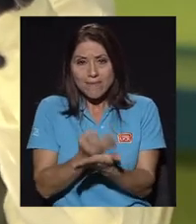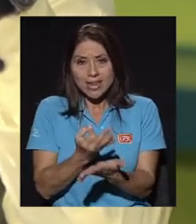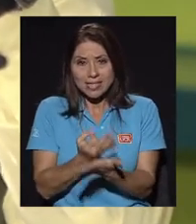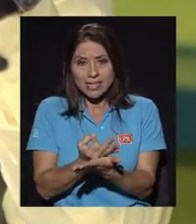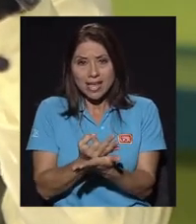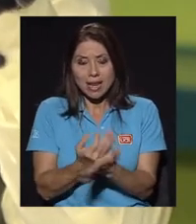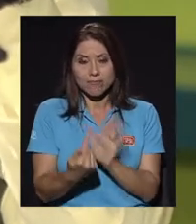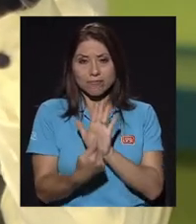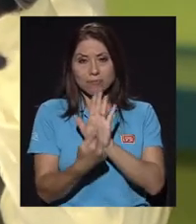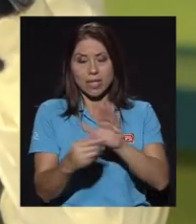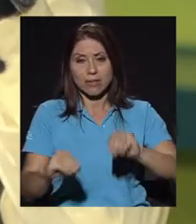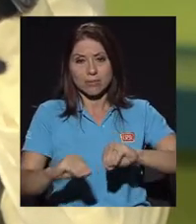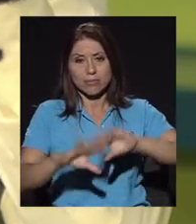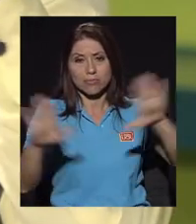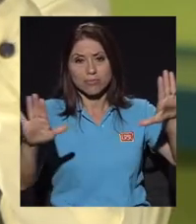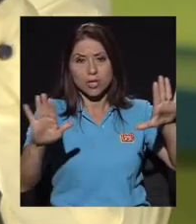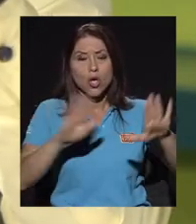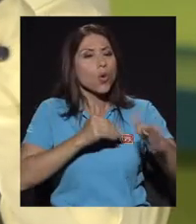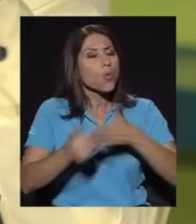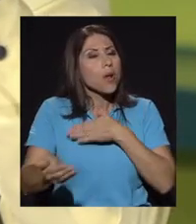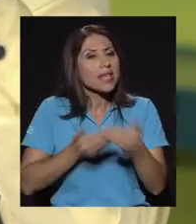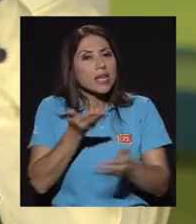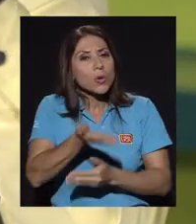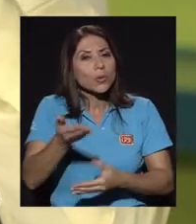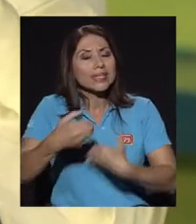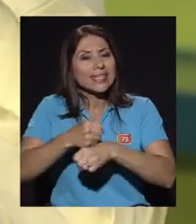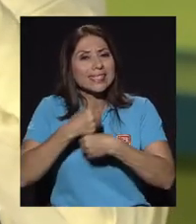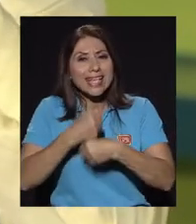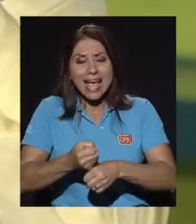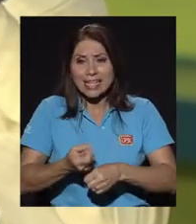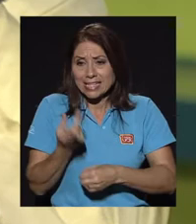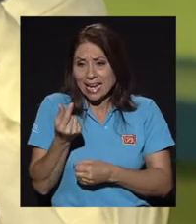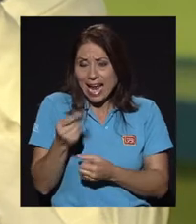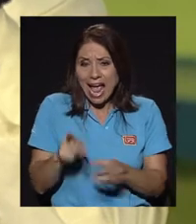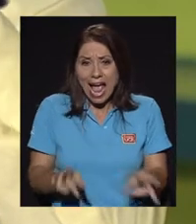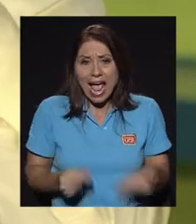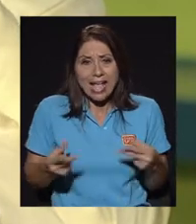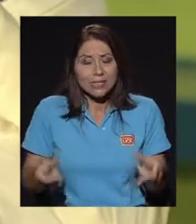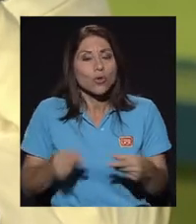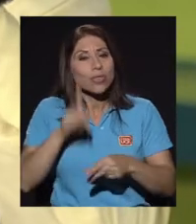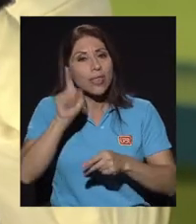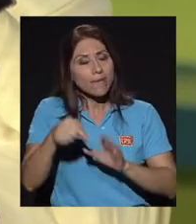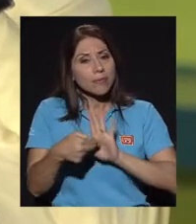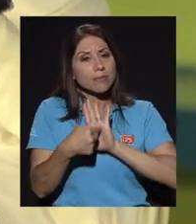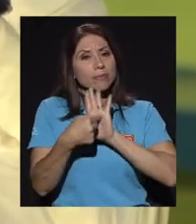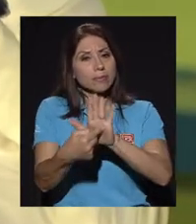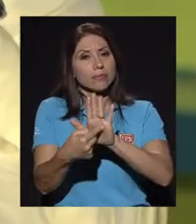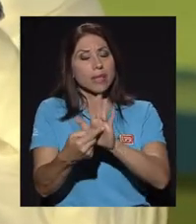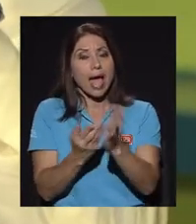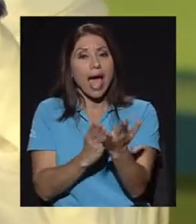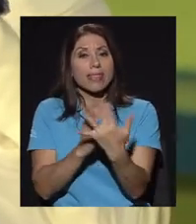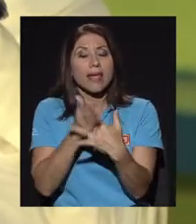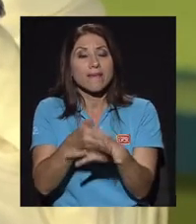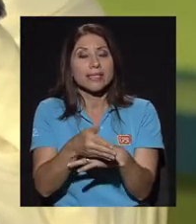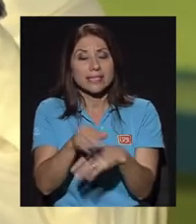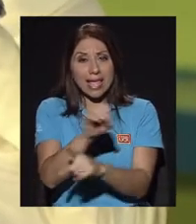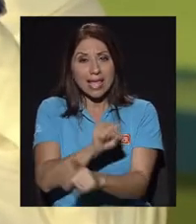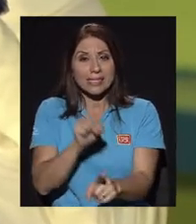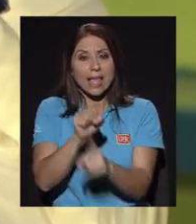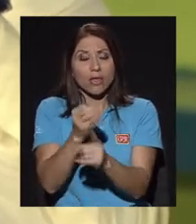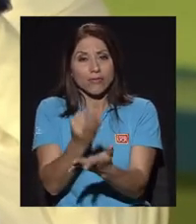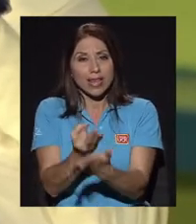nosotros tenemos que reflejar todos los movimientos registrados por la institución por medio de los estados